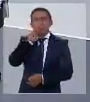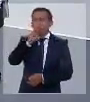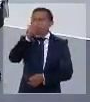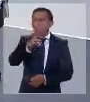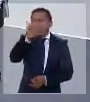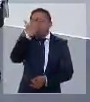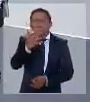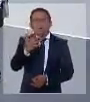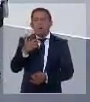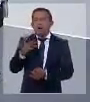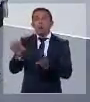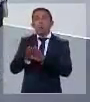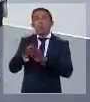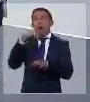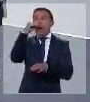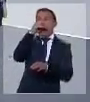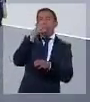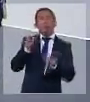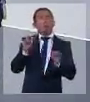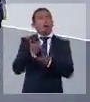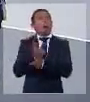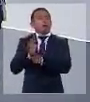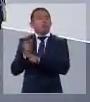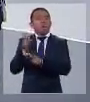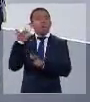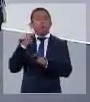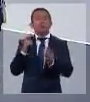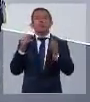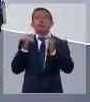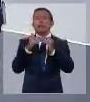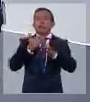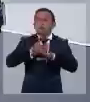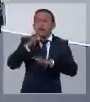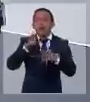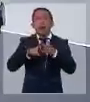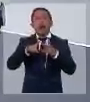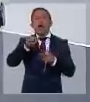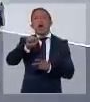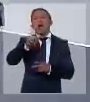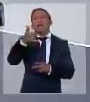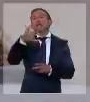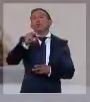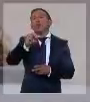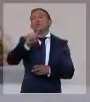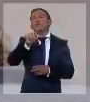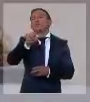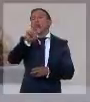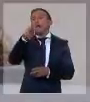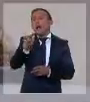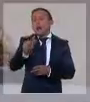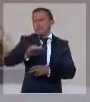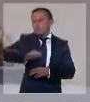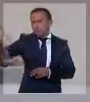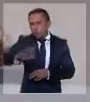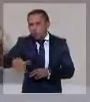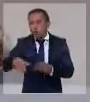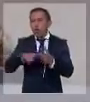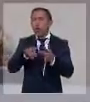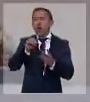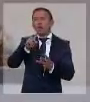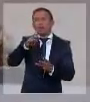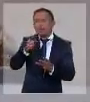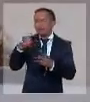casos como Ayotzinapa, la Casa Blanca, Odebrecht, la estafa maestra. Tú, José Antonio, y tu